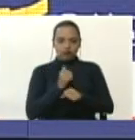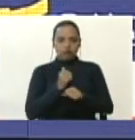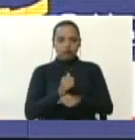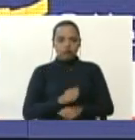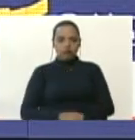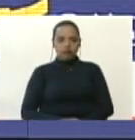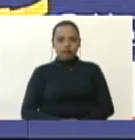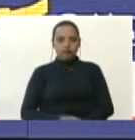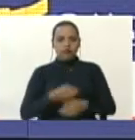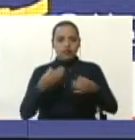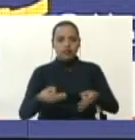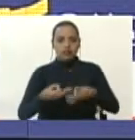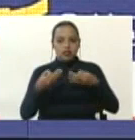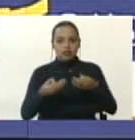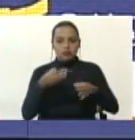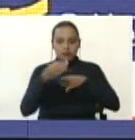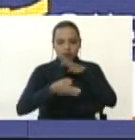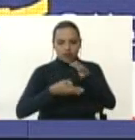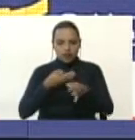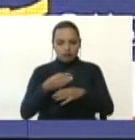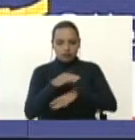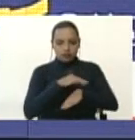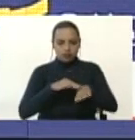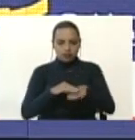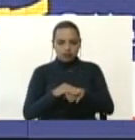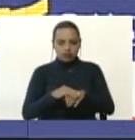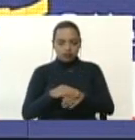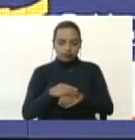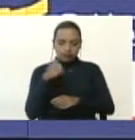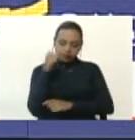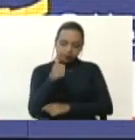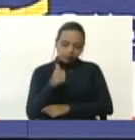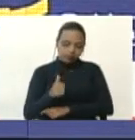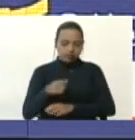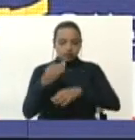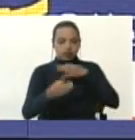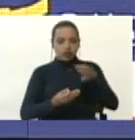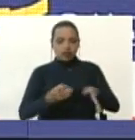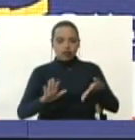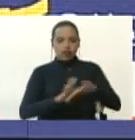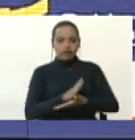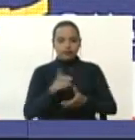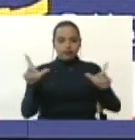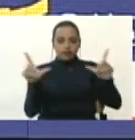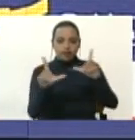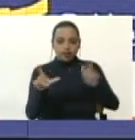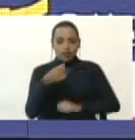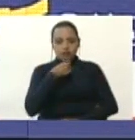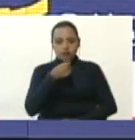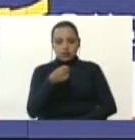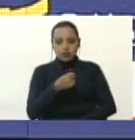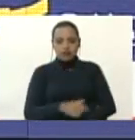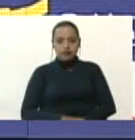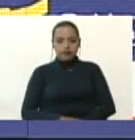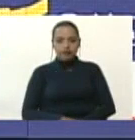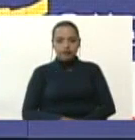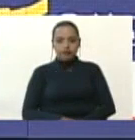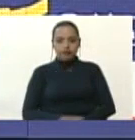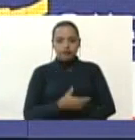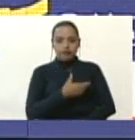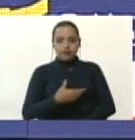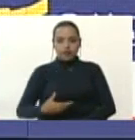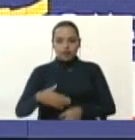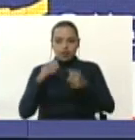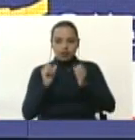Esto siempre hay que explicarlo así, ministro. Cada vez que usted hable en los programas de televisión, en las ruedas de prensa, presidente del seguro, directores,